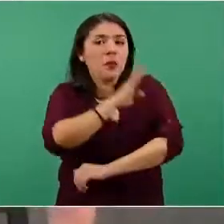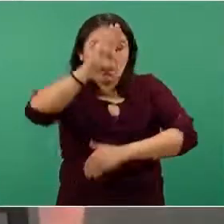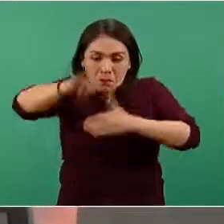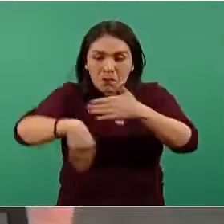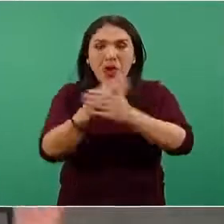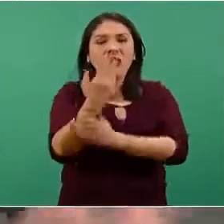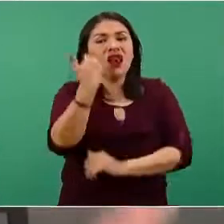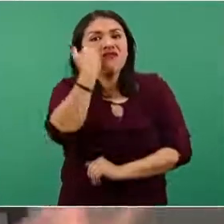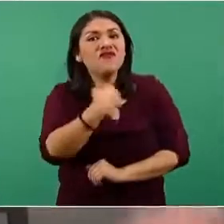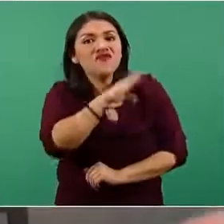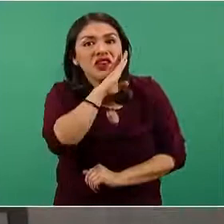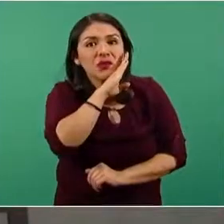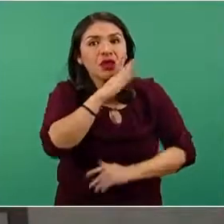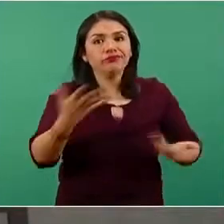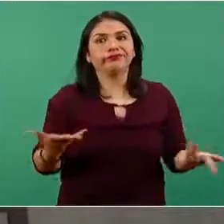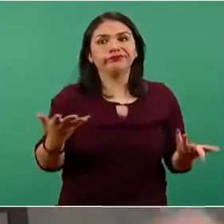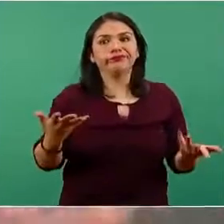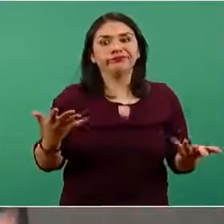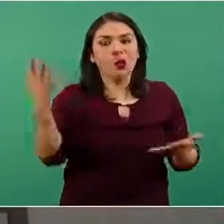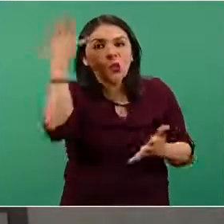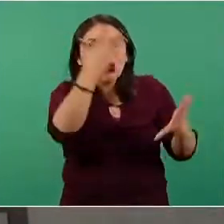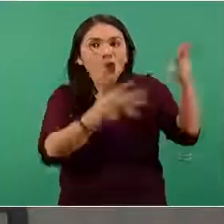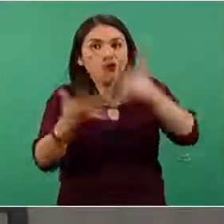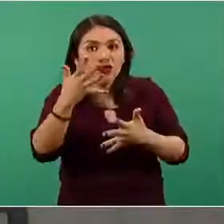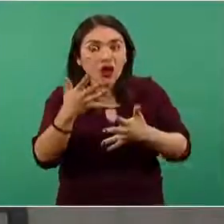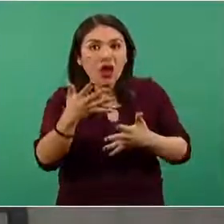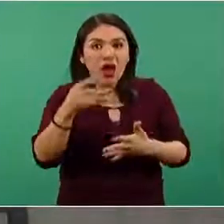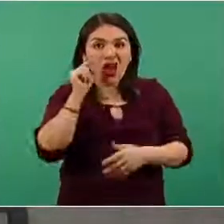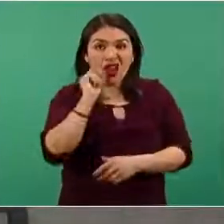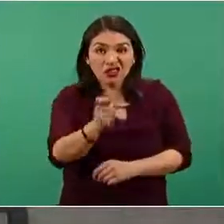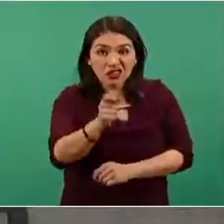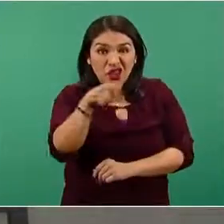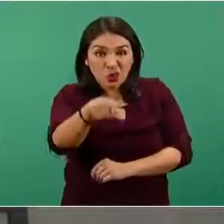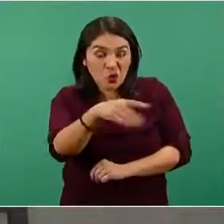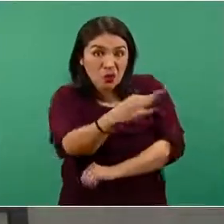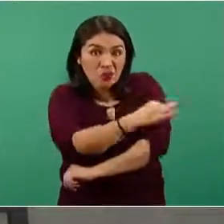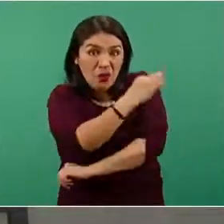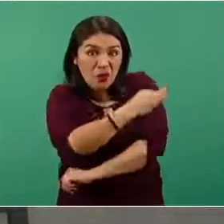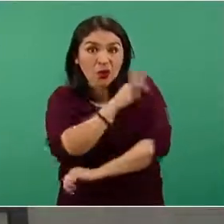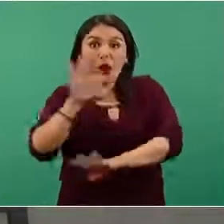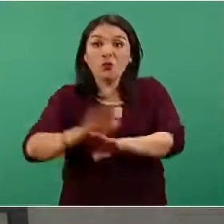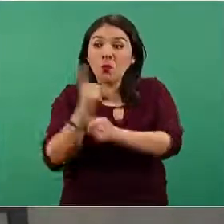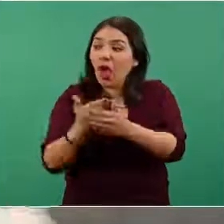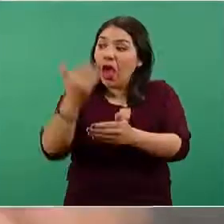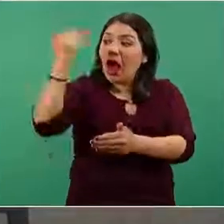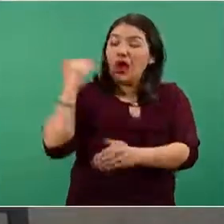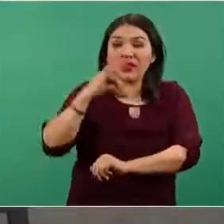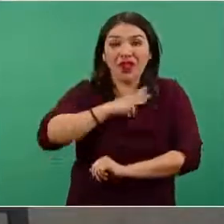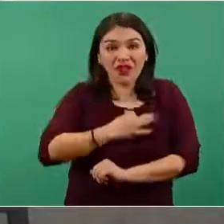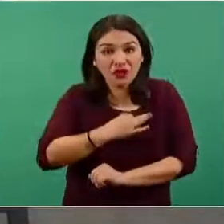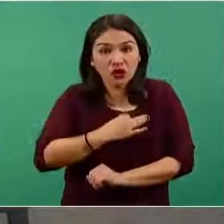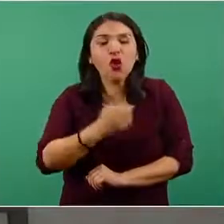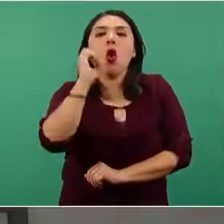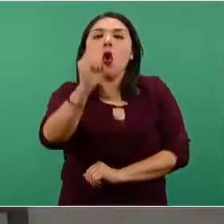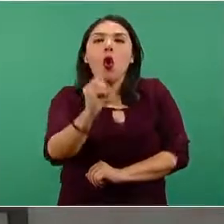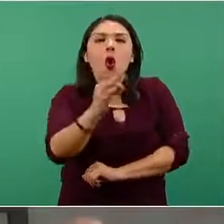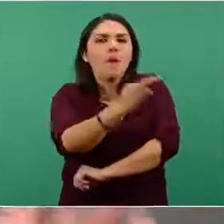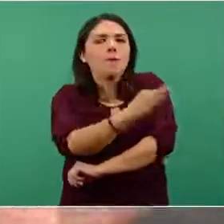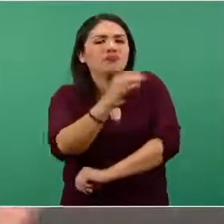fiebre, no se puede saber si es por un proceso infeccioso que ya venía o por una reacción a la